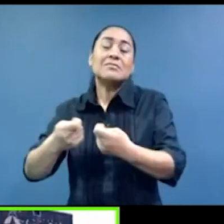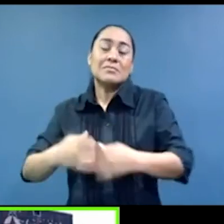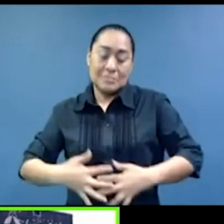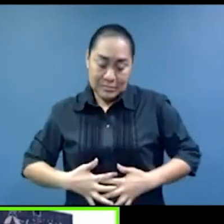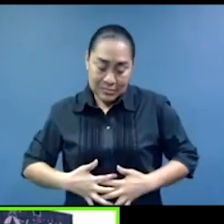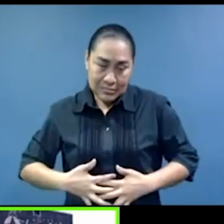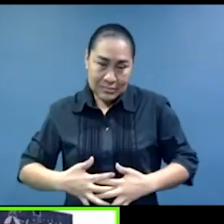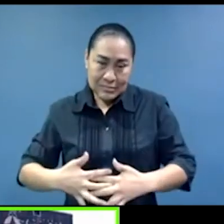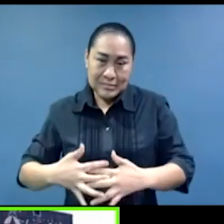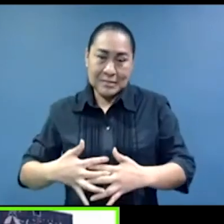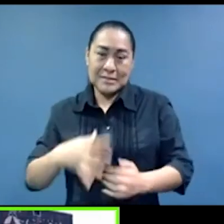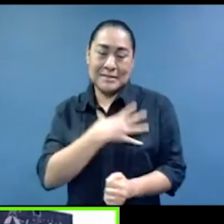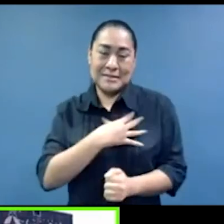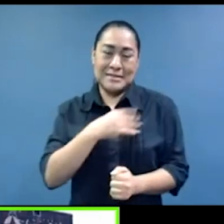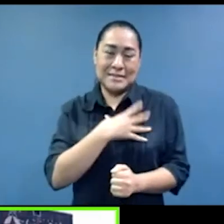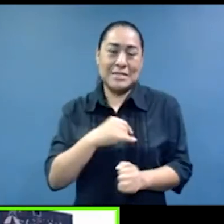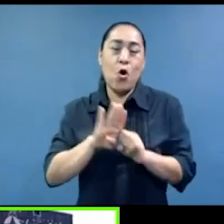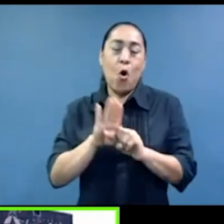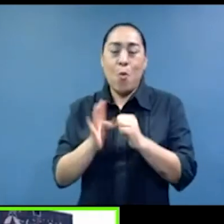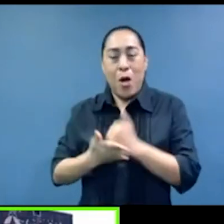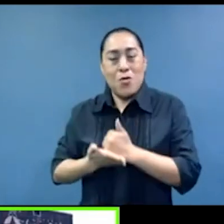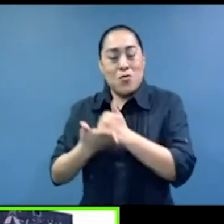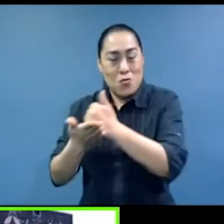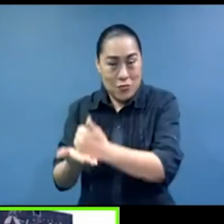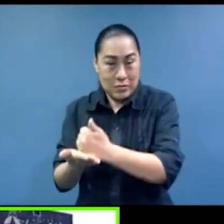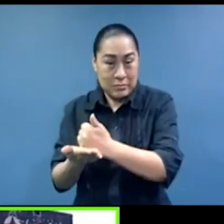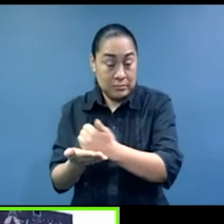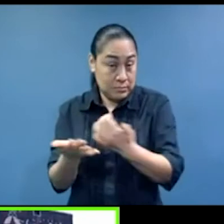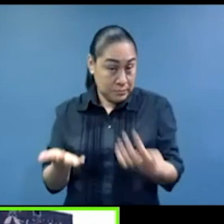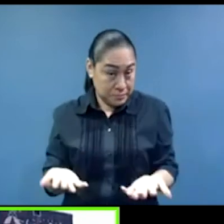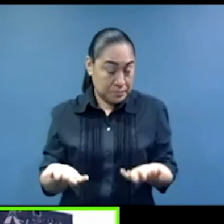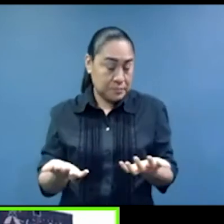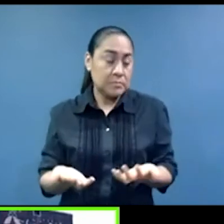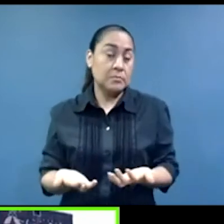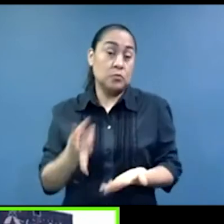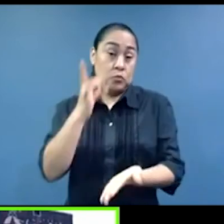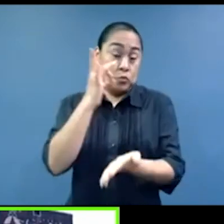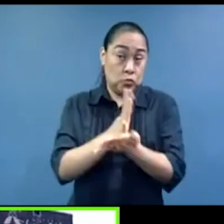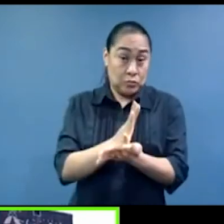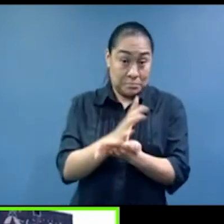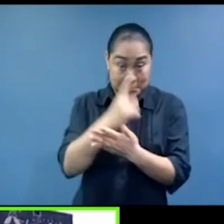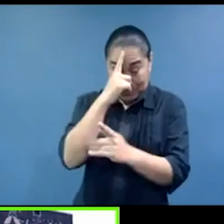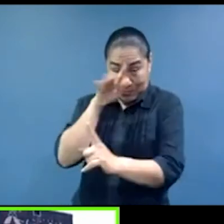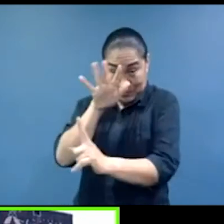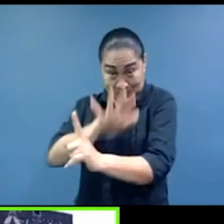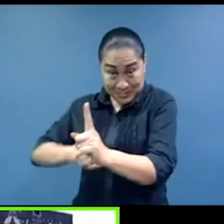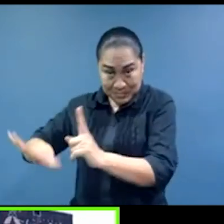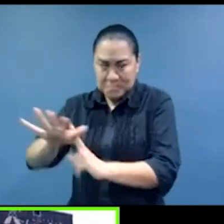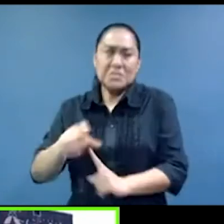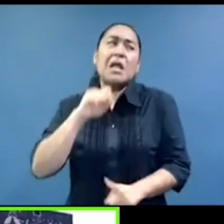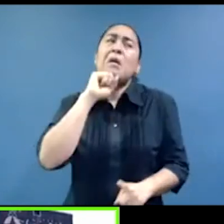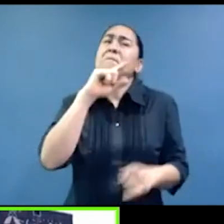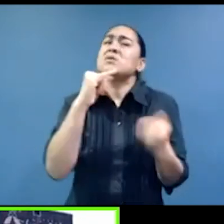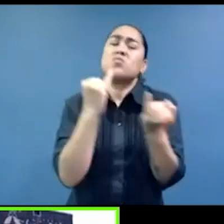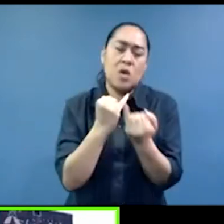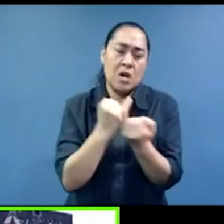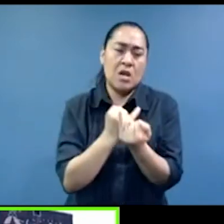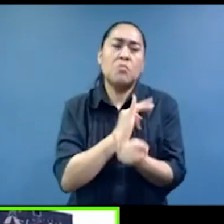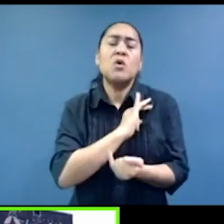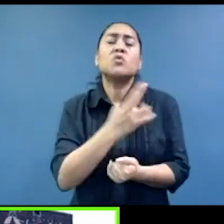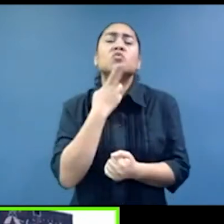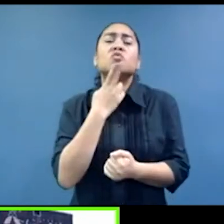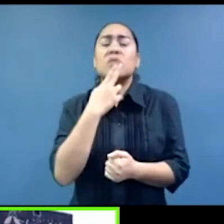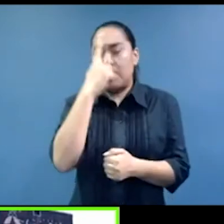asistida. Y esto es clarísimo. Y no solamente para eso, sino incluso para la investigación